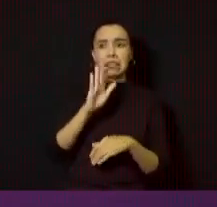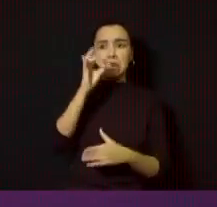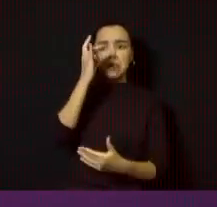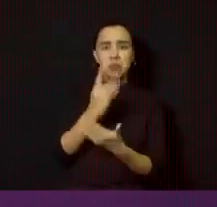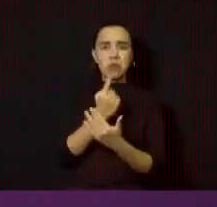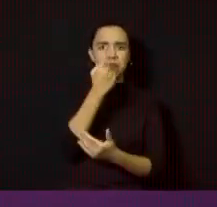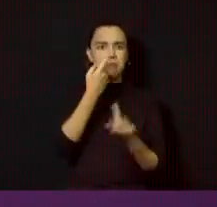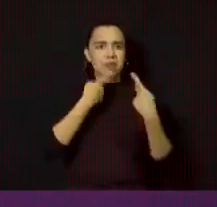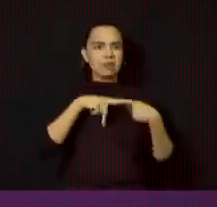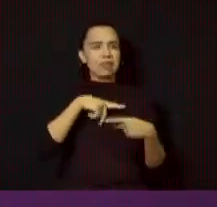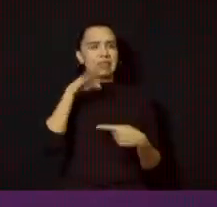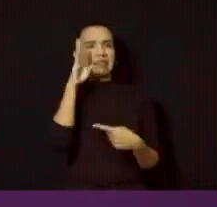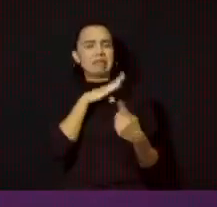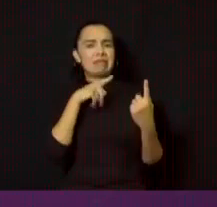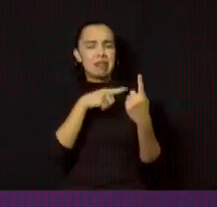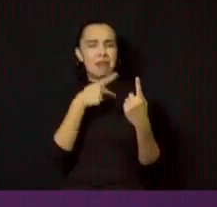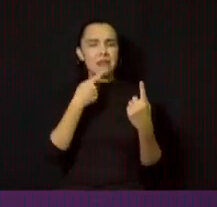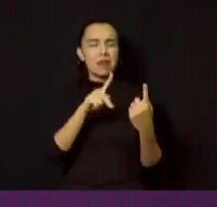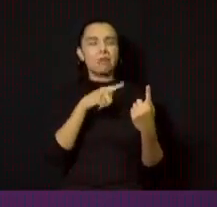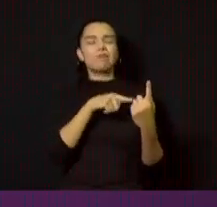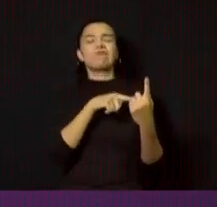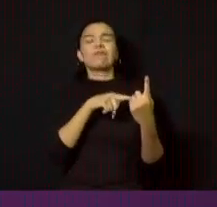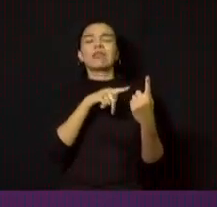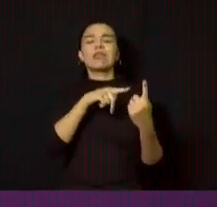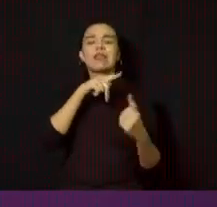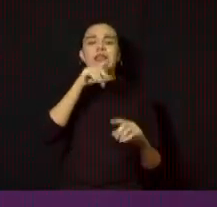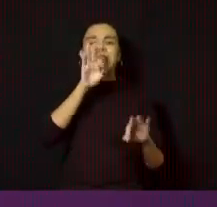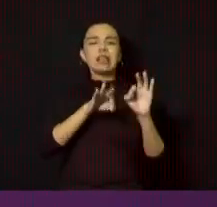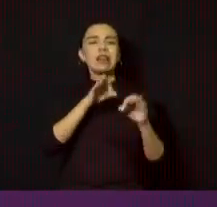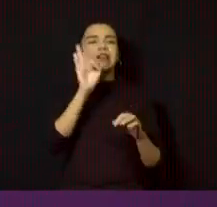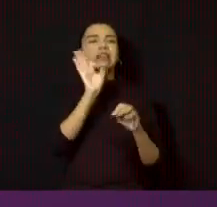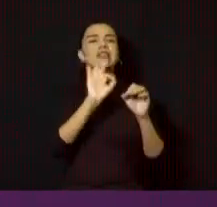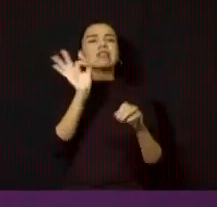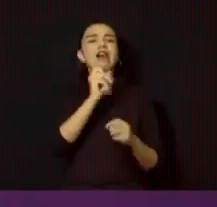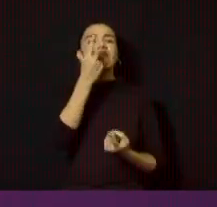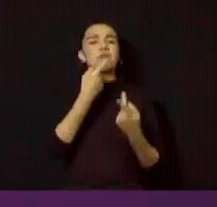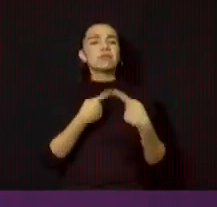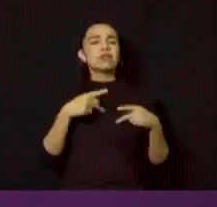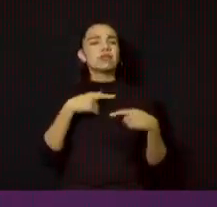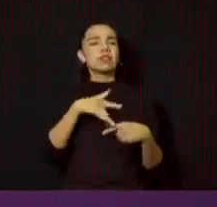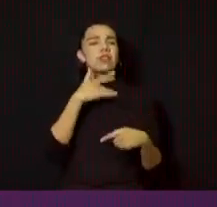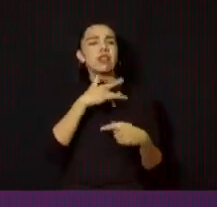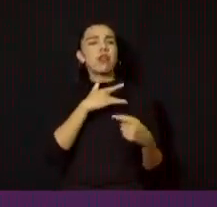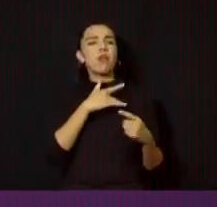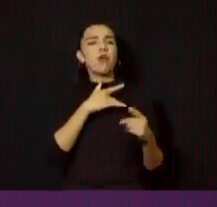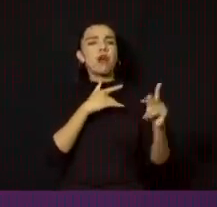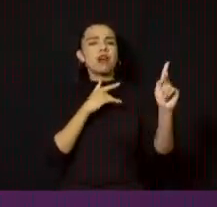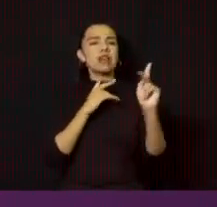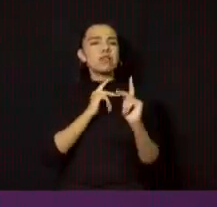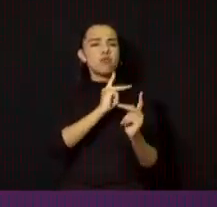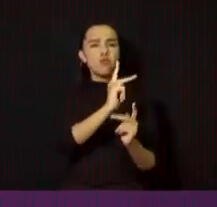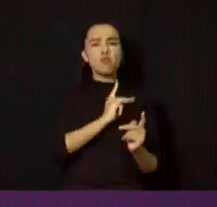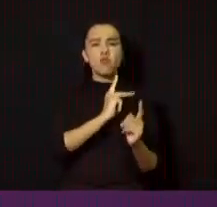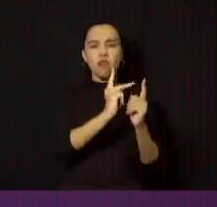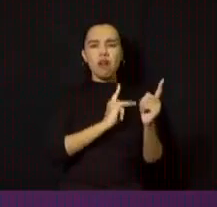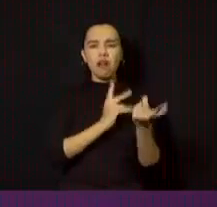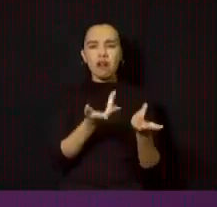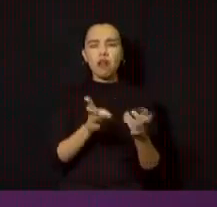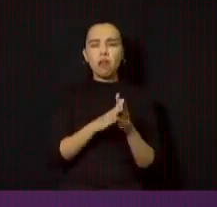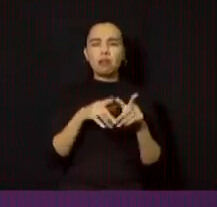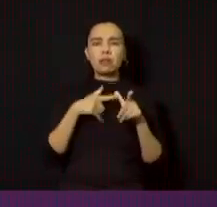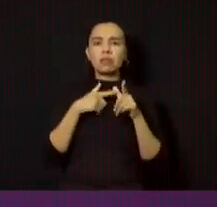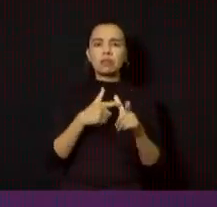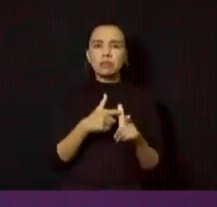creo que todos nos vemos reflejados en algún sentido con todo lo que te ha pasado, cómo has perseverado, cómo